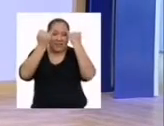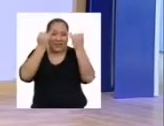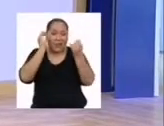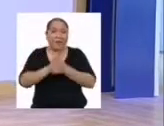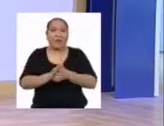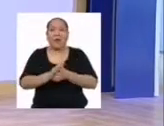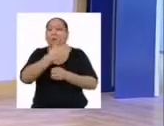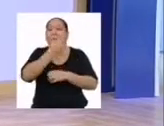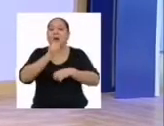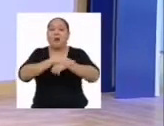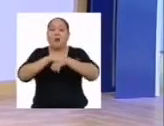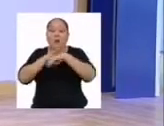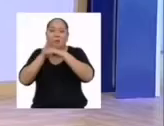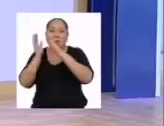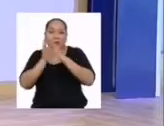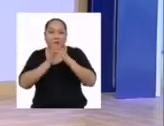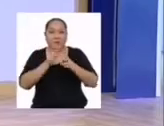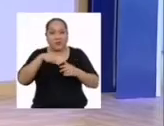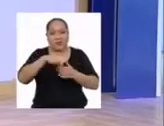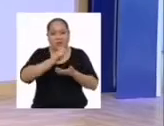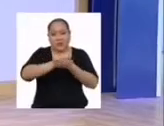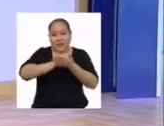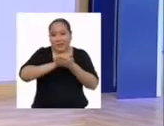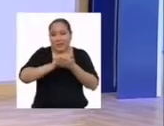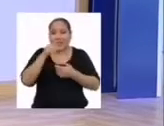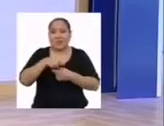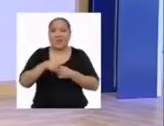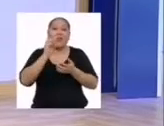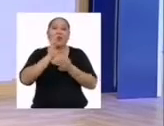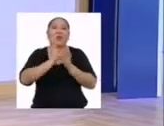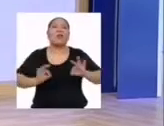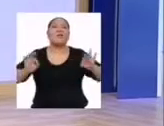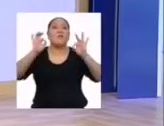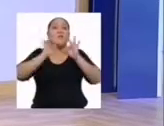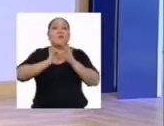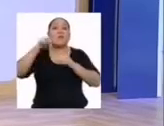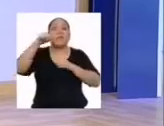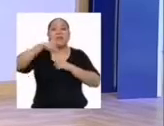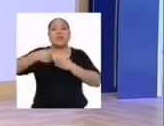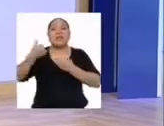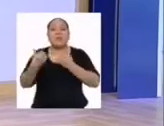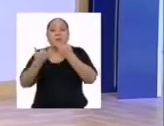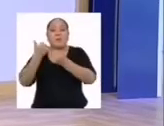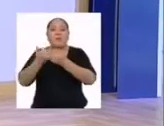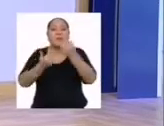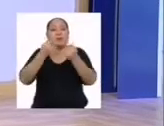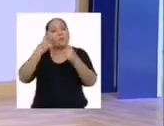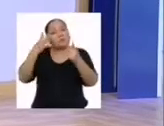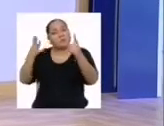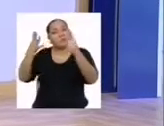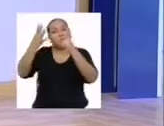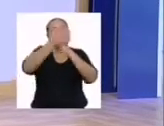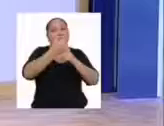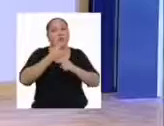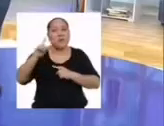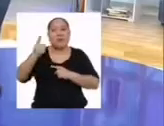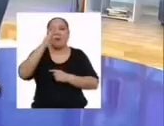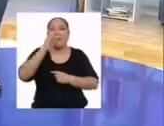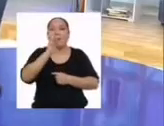buena planificación de nuestro texto y lo importante que es este proceso para poder lograr un primer